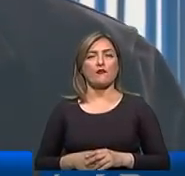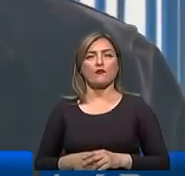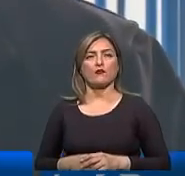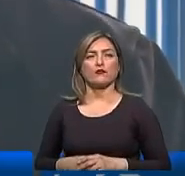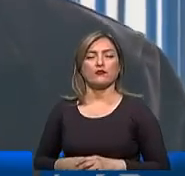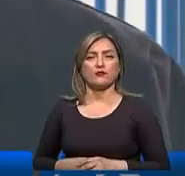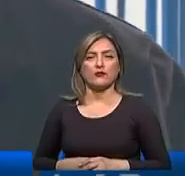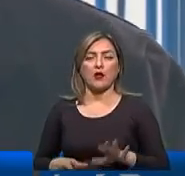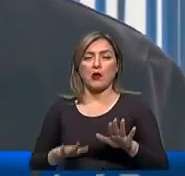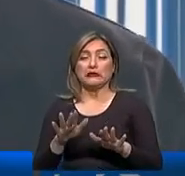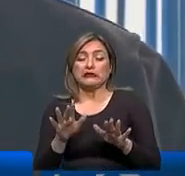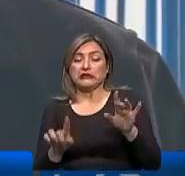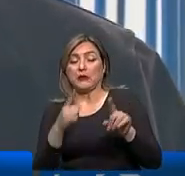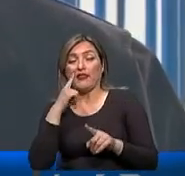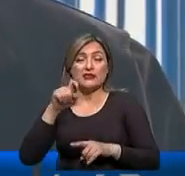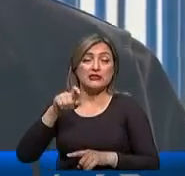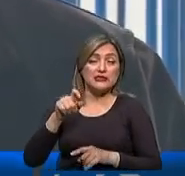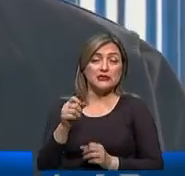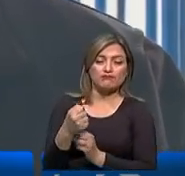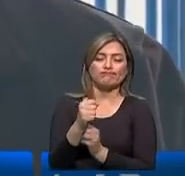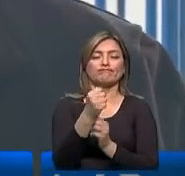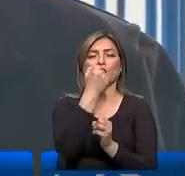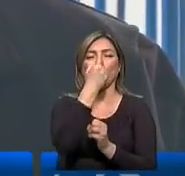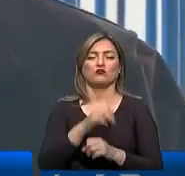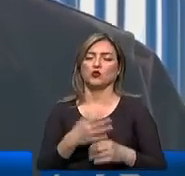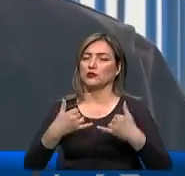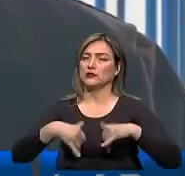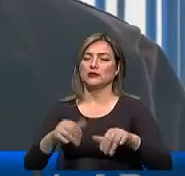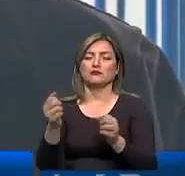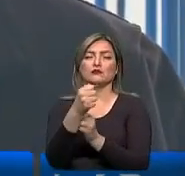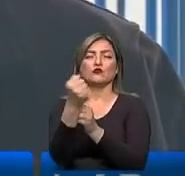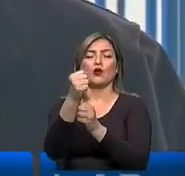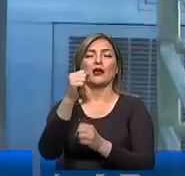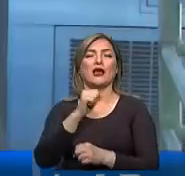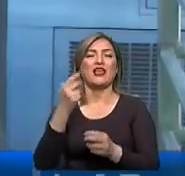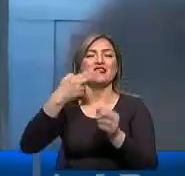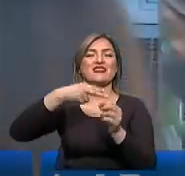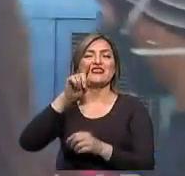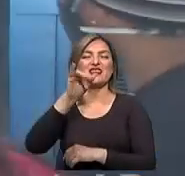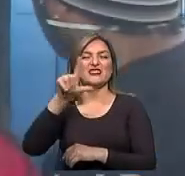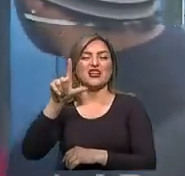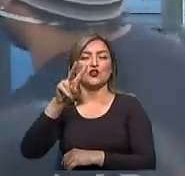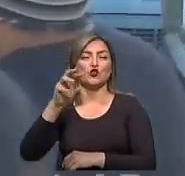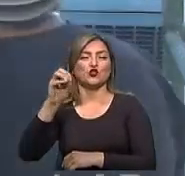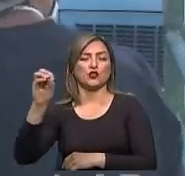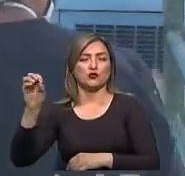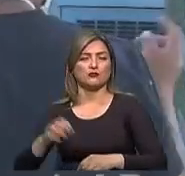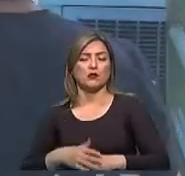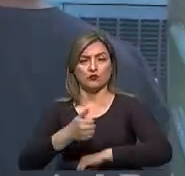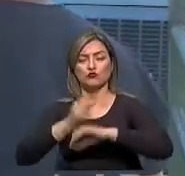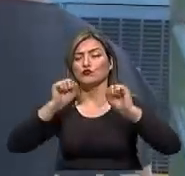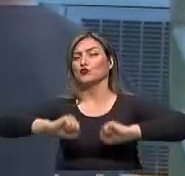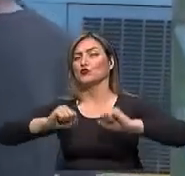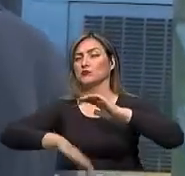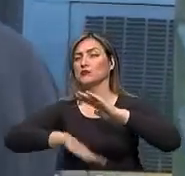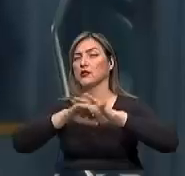demanda únicamente. Caso contrario, trabajamos con los articulados de diésel que les comentaba, 200 unidades. Estas unidades están autorizadas para que